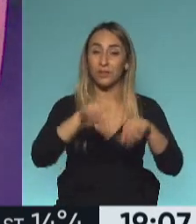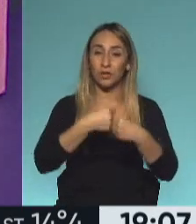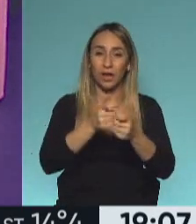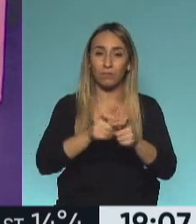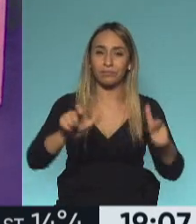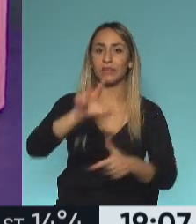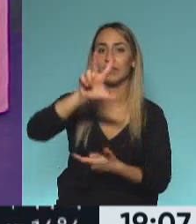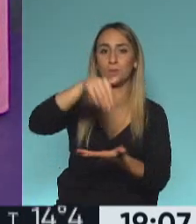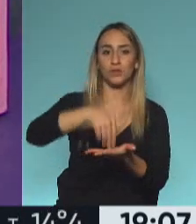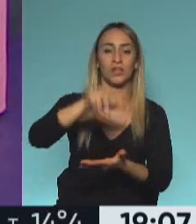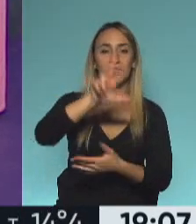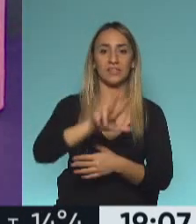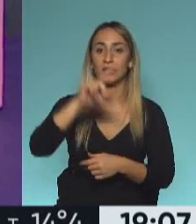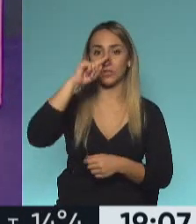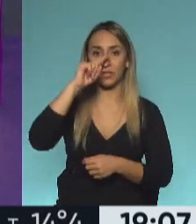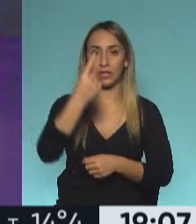a